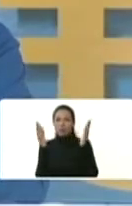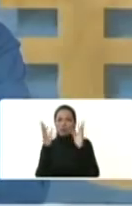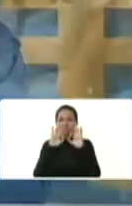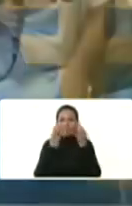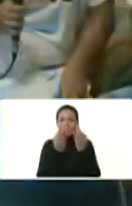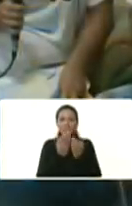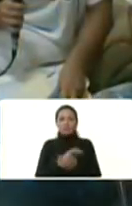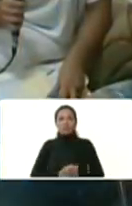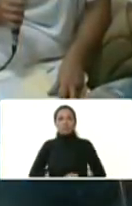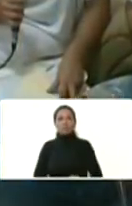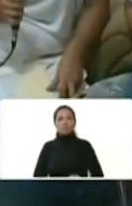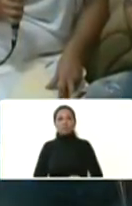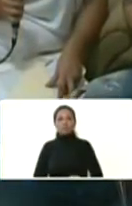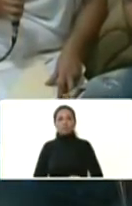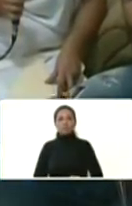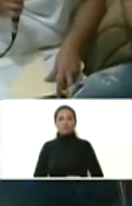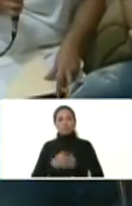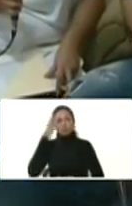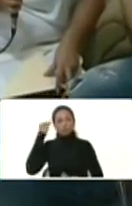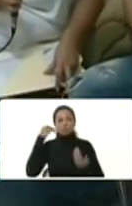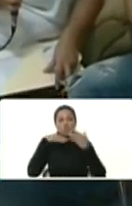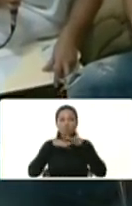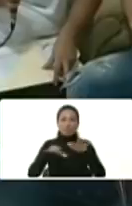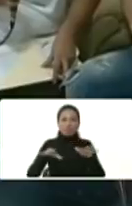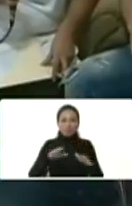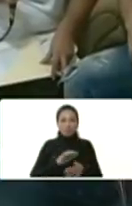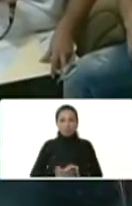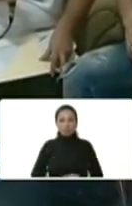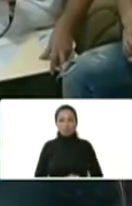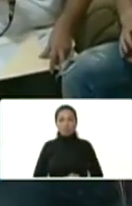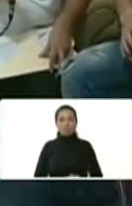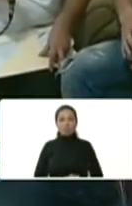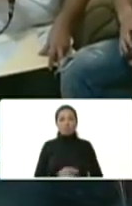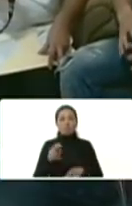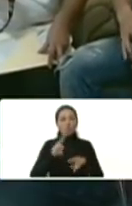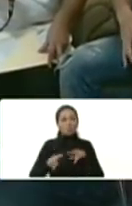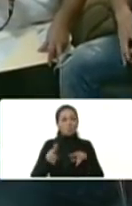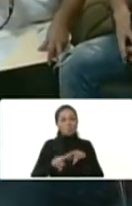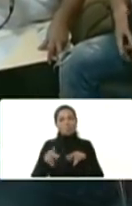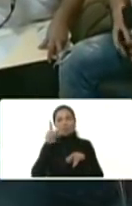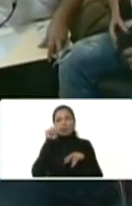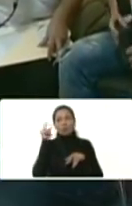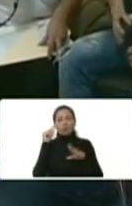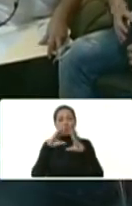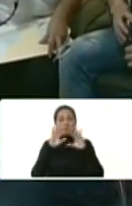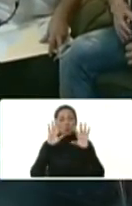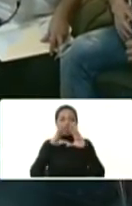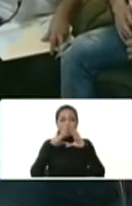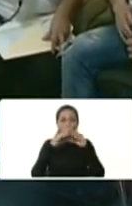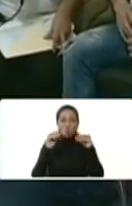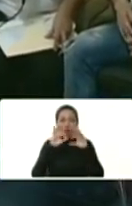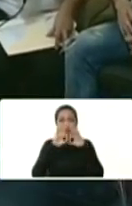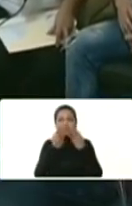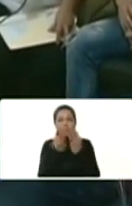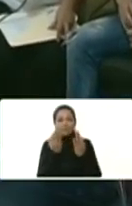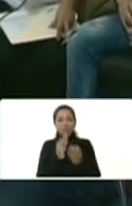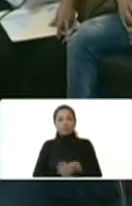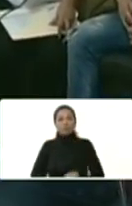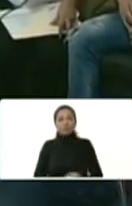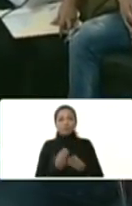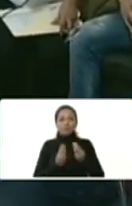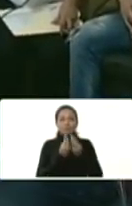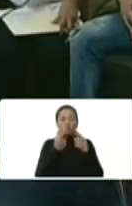familia, que Dios te bendiga. Con tus niñas, toda tu familia,